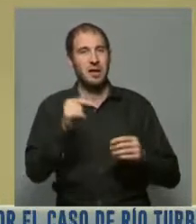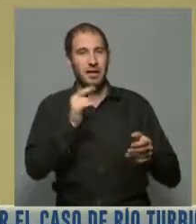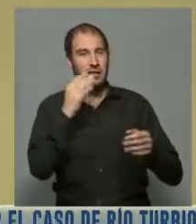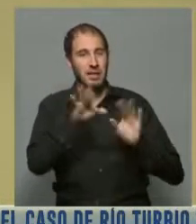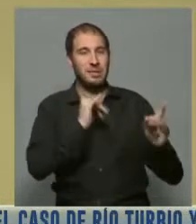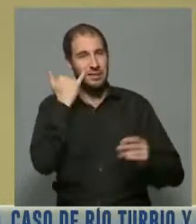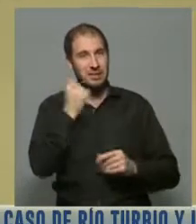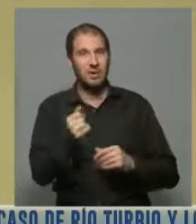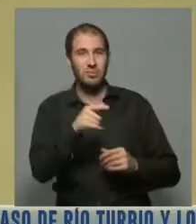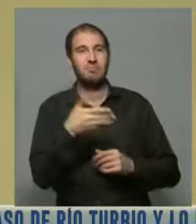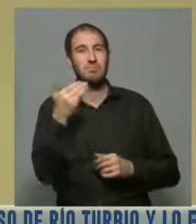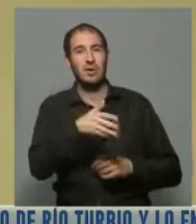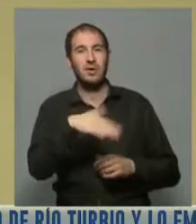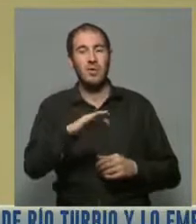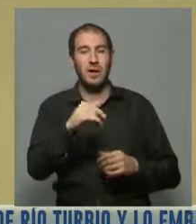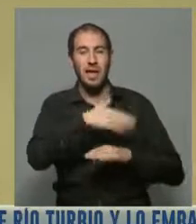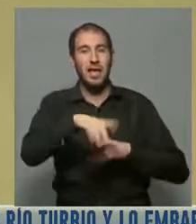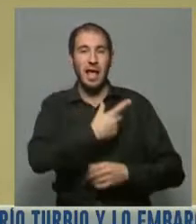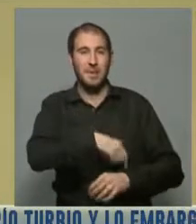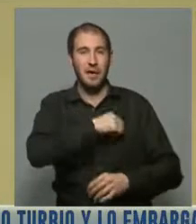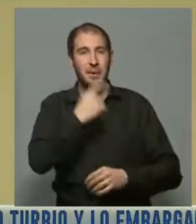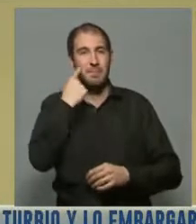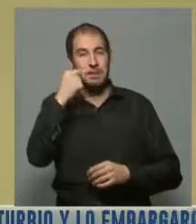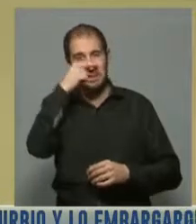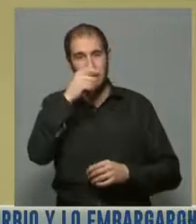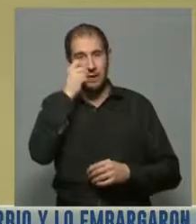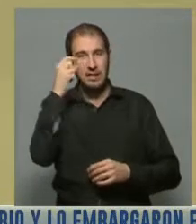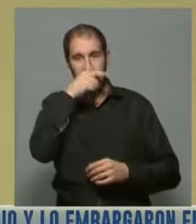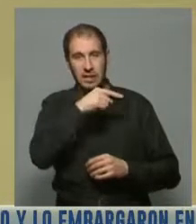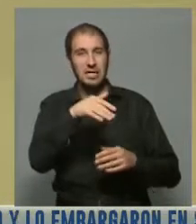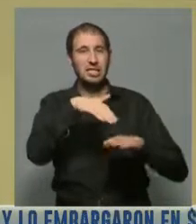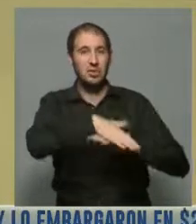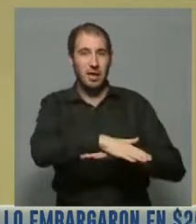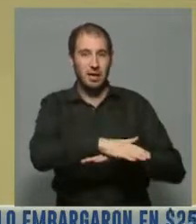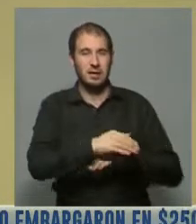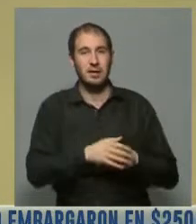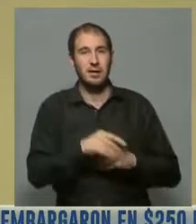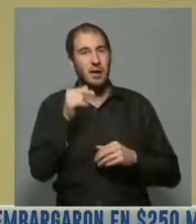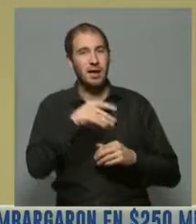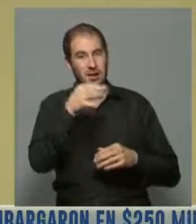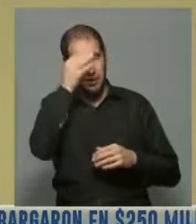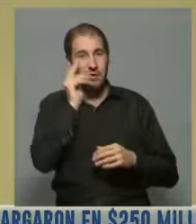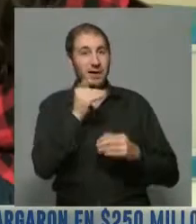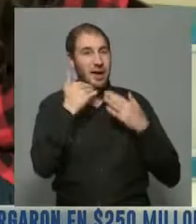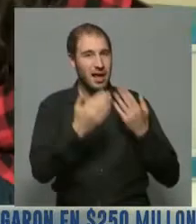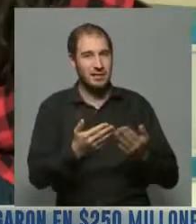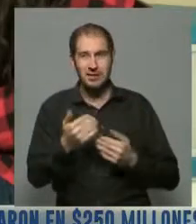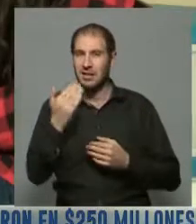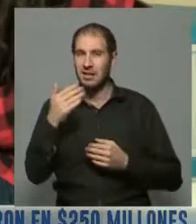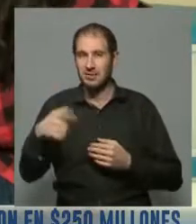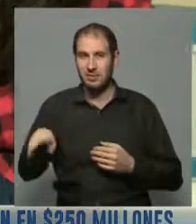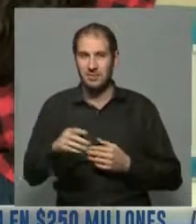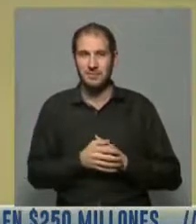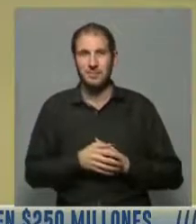la invitación para que te acerques allí a la Calle España 1767 de Ciudad y disfrutes de esta obra. Muchísimas gracias por estar acá con